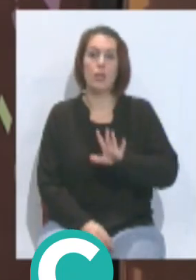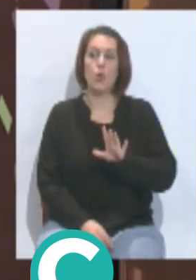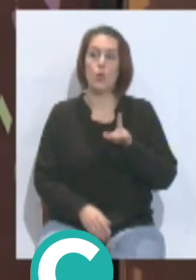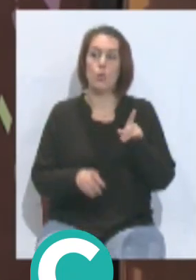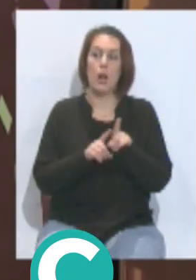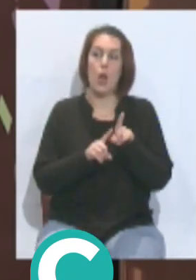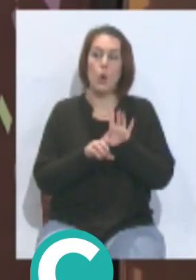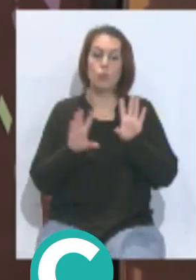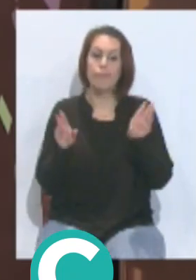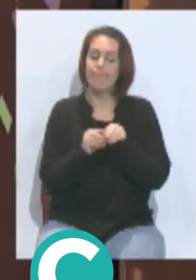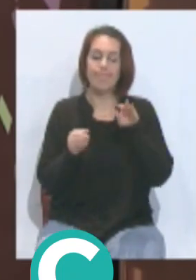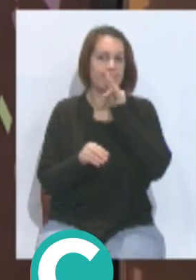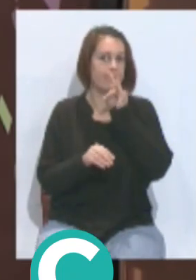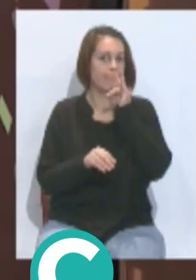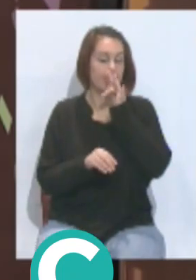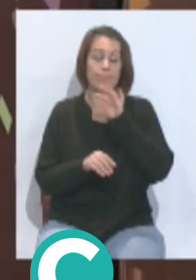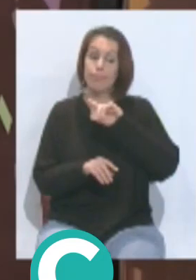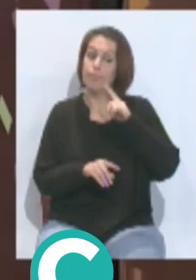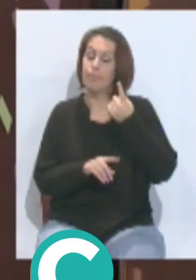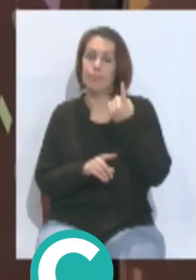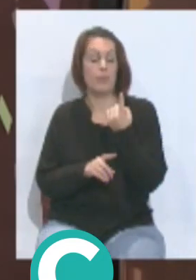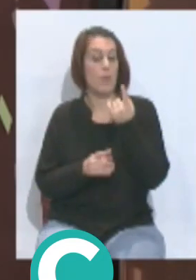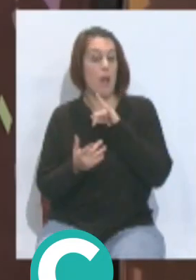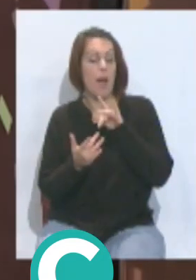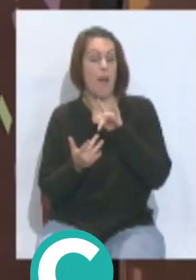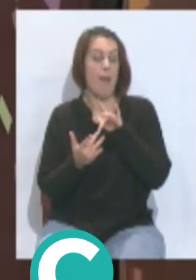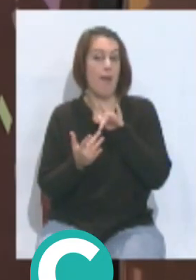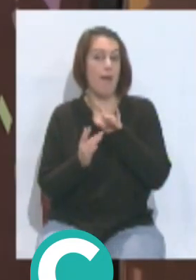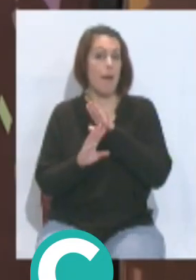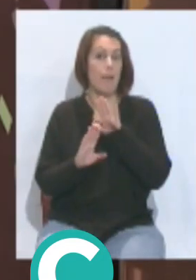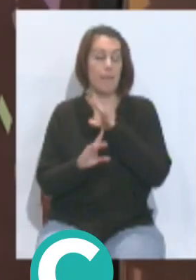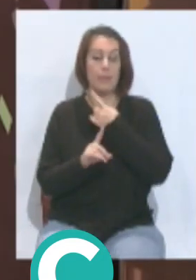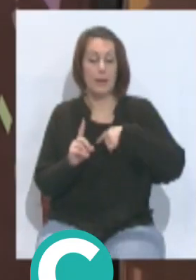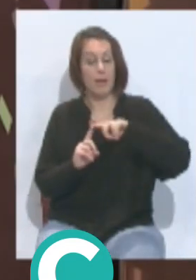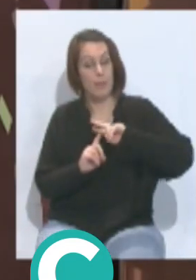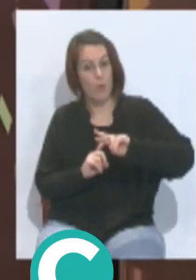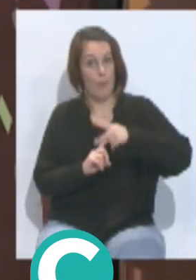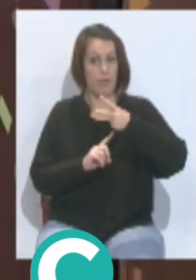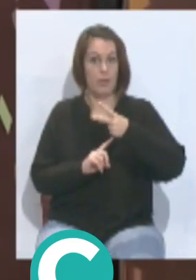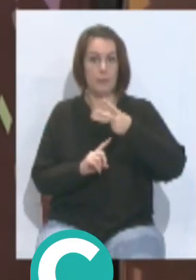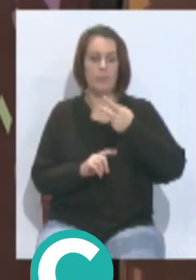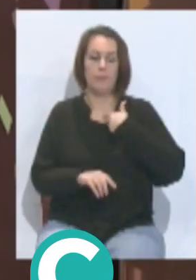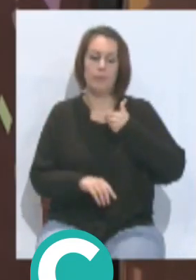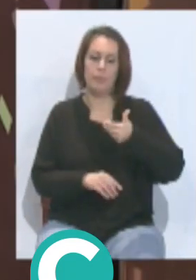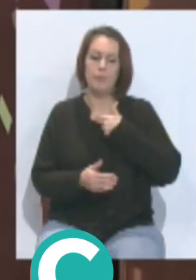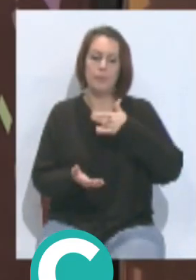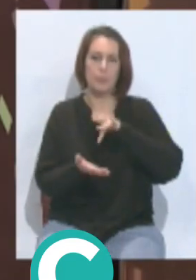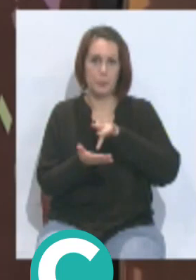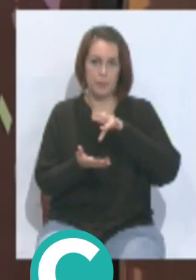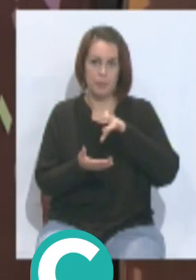arroja conclusiones, sino que es una primera ronda de toma de contacto, que en una segunda vuelta, que se celebrará a mediados